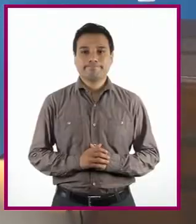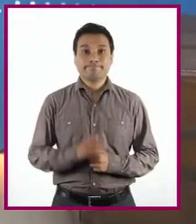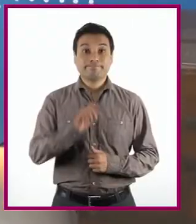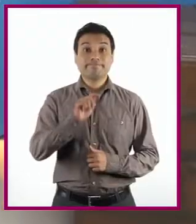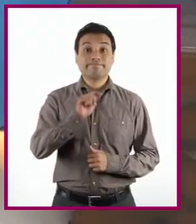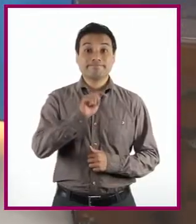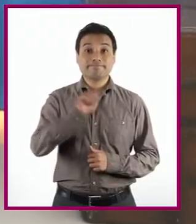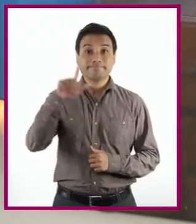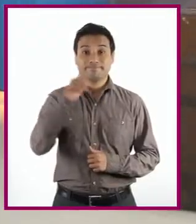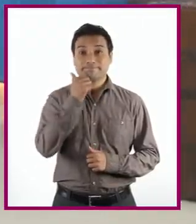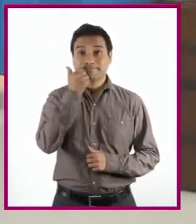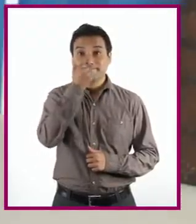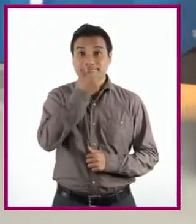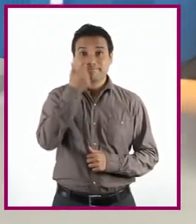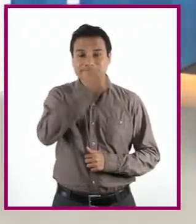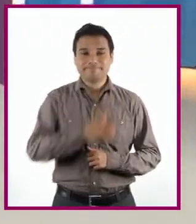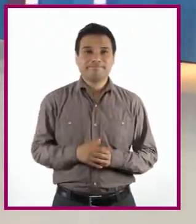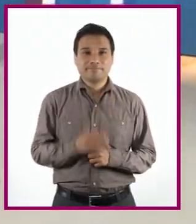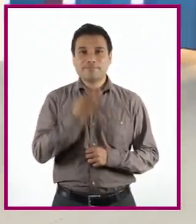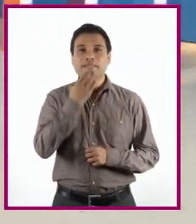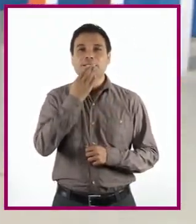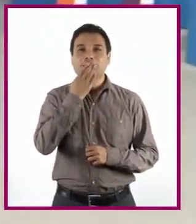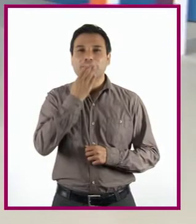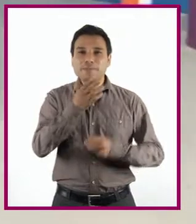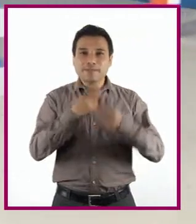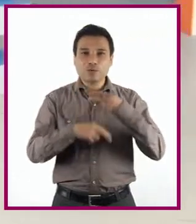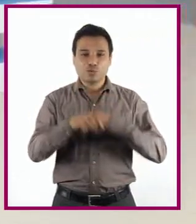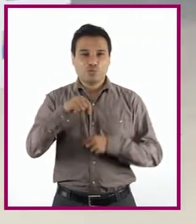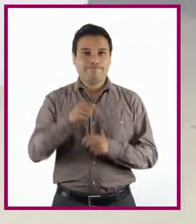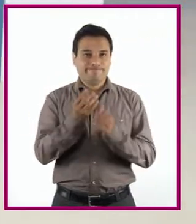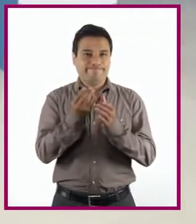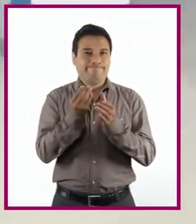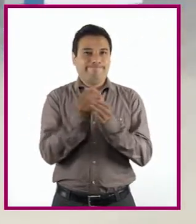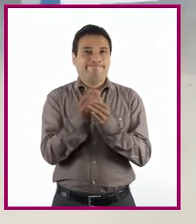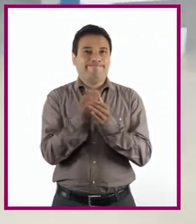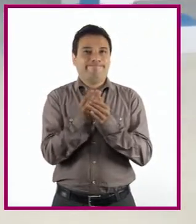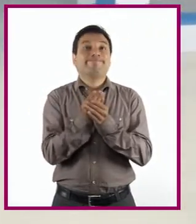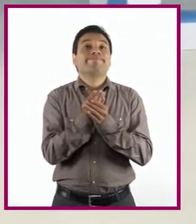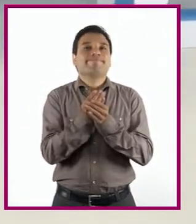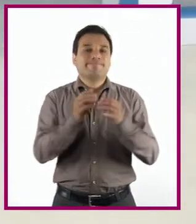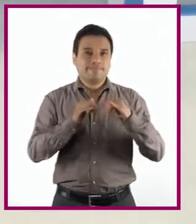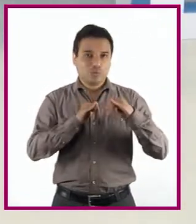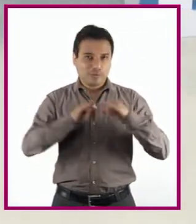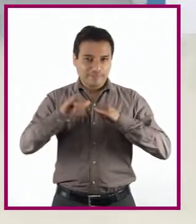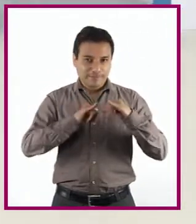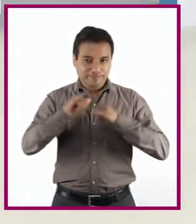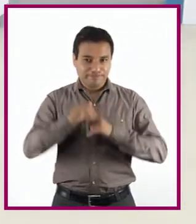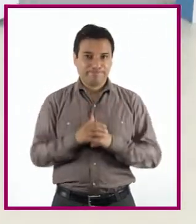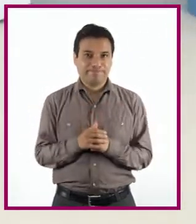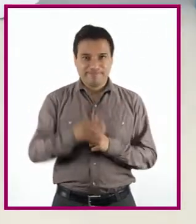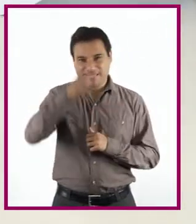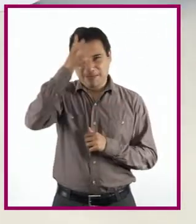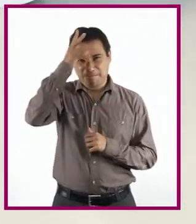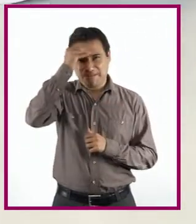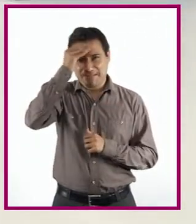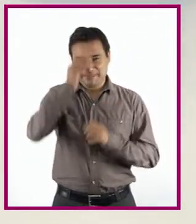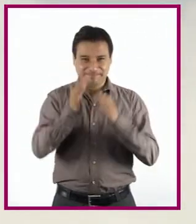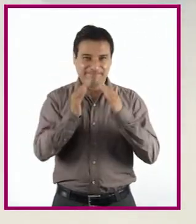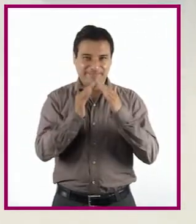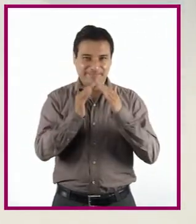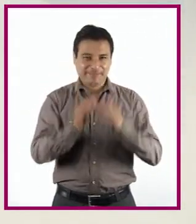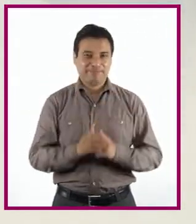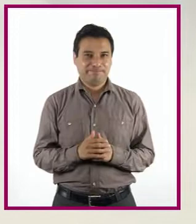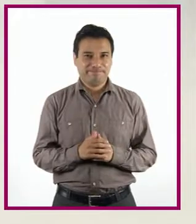tal, alumnas y alumnos? Bienvenidas y bienvenidos a otra sesión de la asignatura Geografía, de la estrategia Aprende en